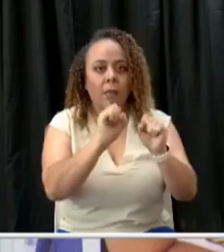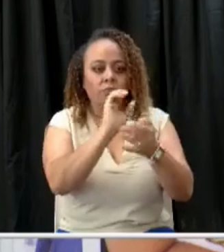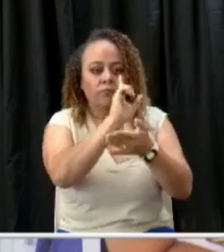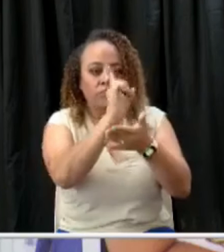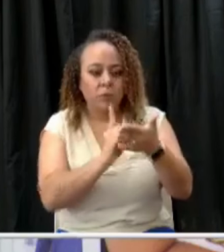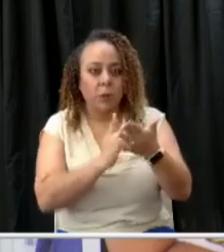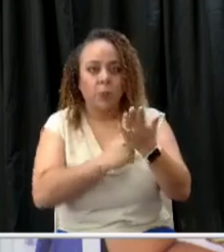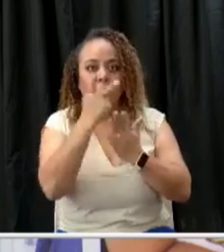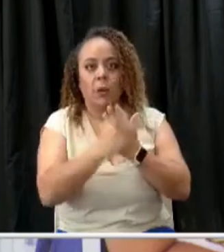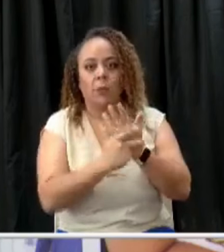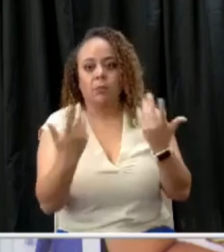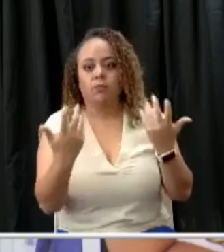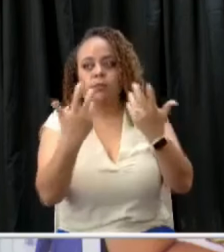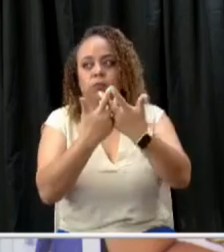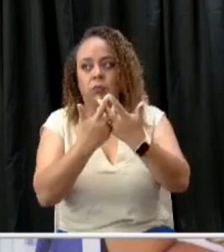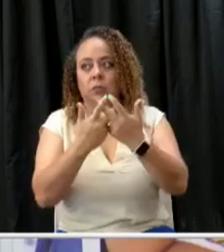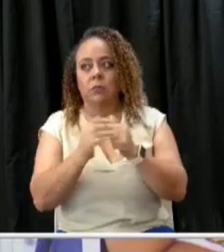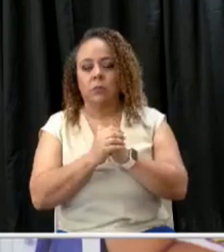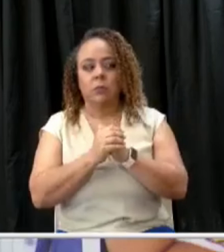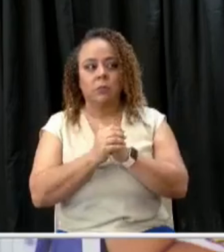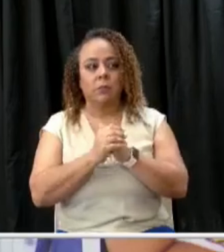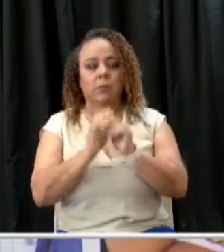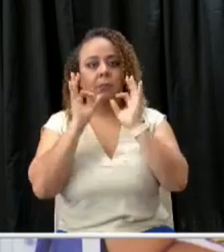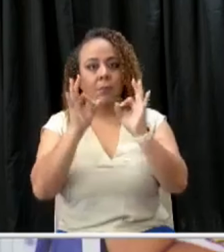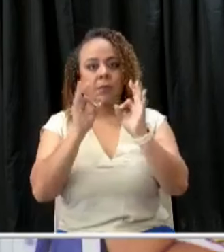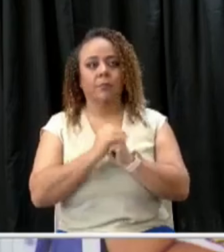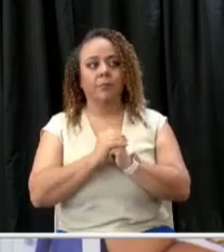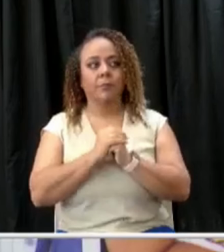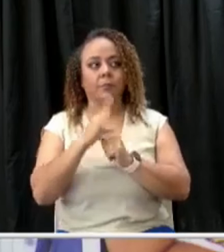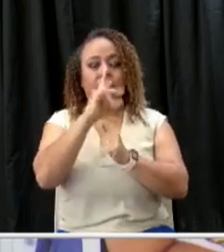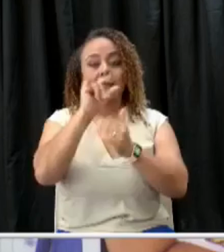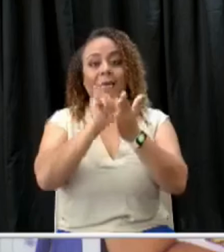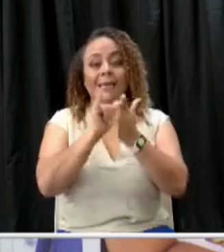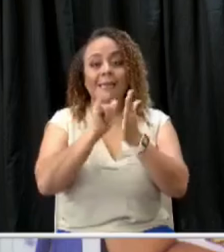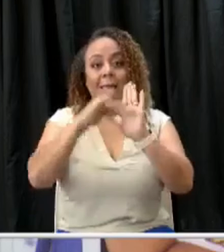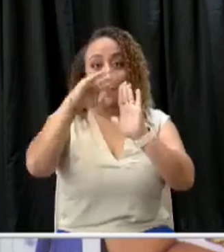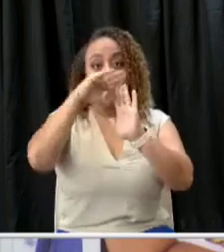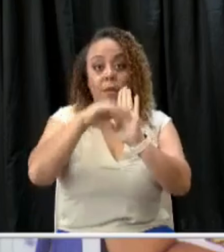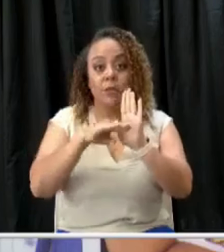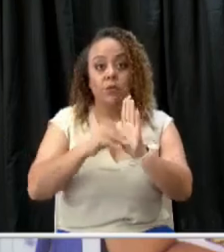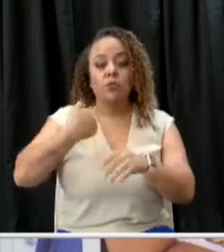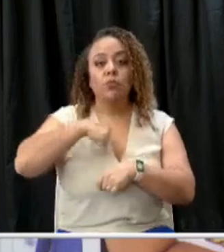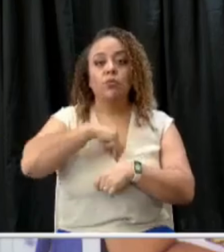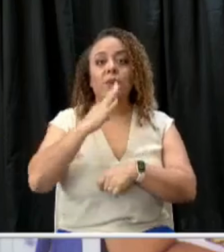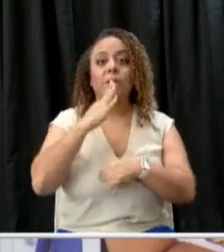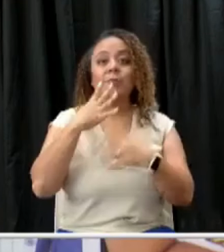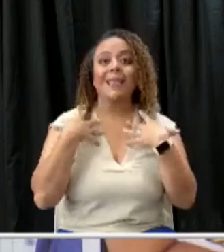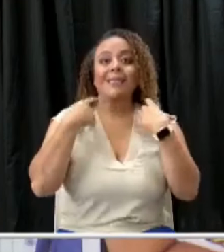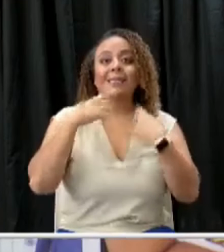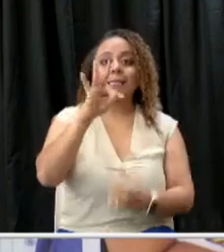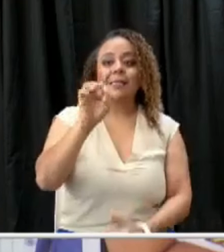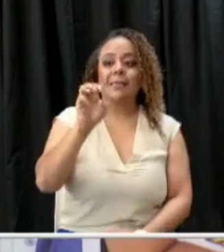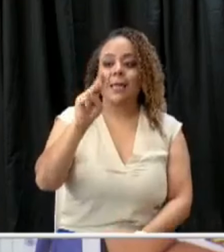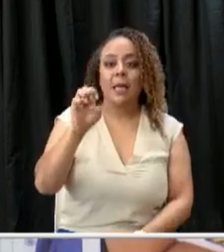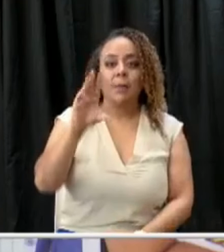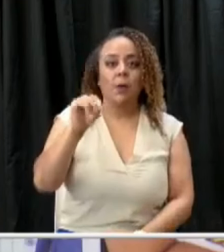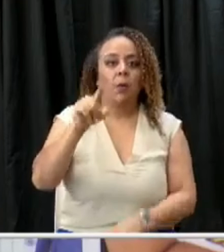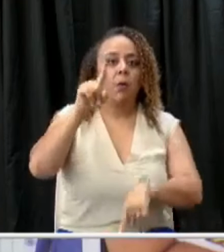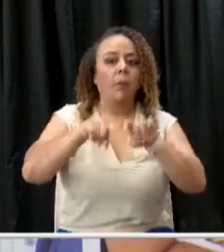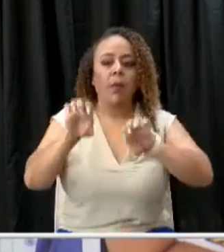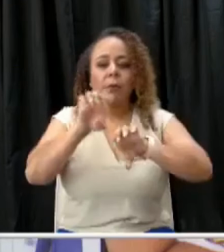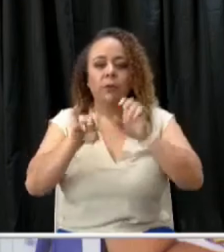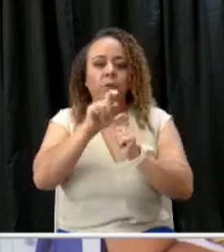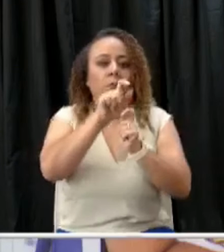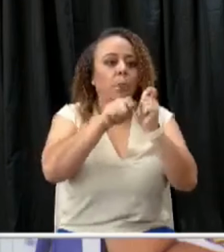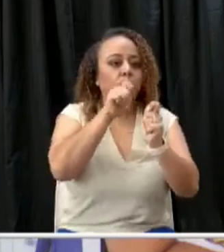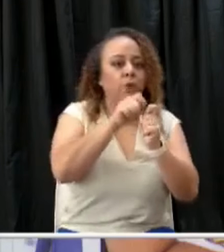de programas que sean bien medidos, y que estas mediciones, cuando hablamos del estrés térmico, no pueden ser mediciones